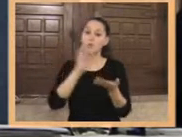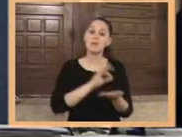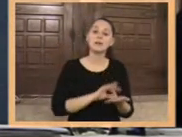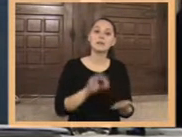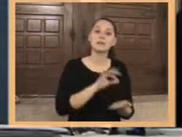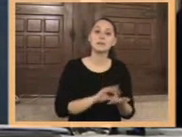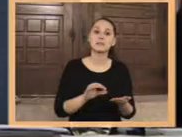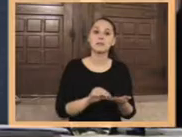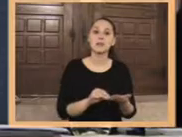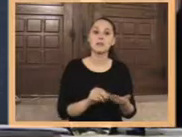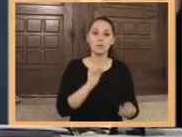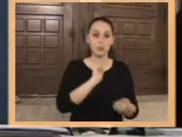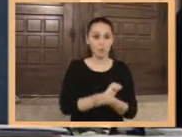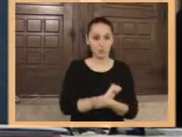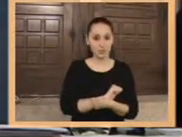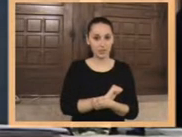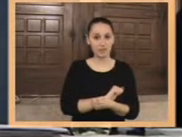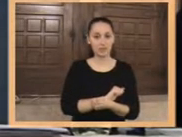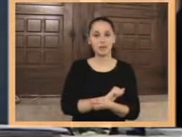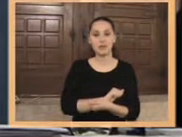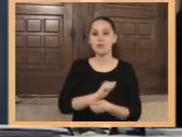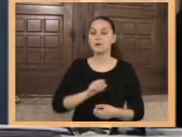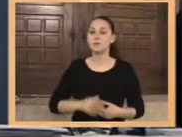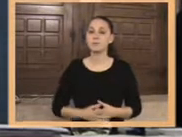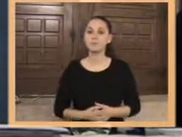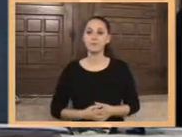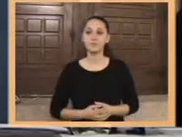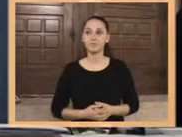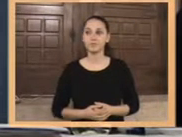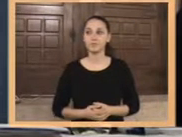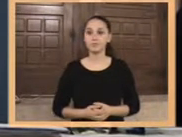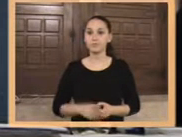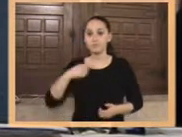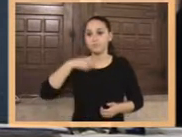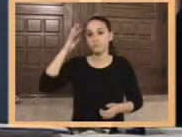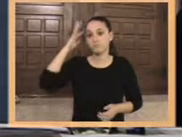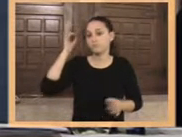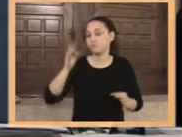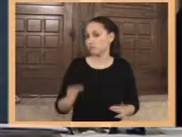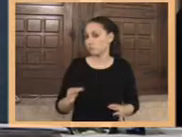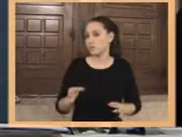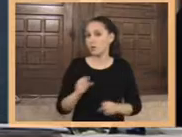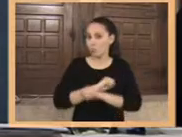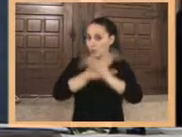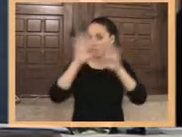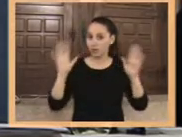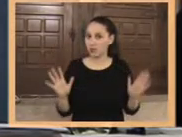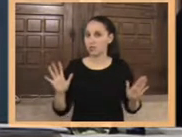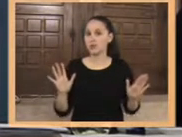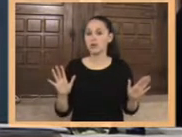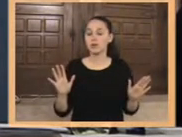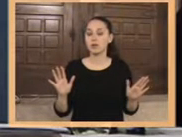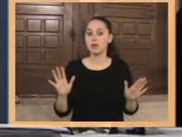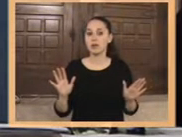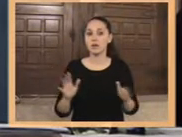penitenciarios, así como aquellos del Estado que están sujetos a la defensa nacional. Yo creo que es muy clarito la legislación